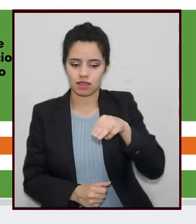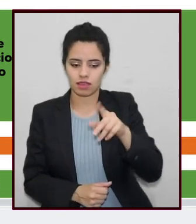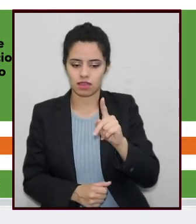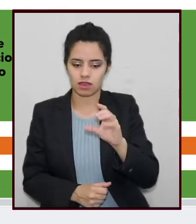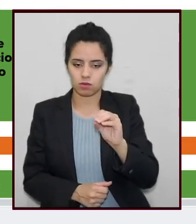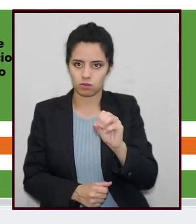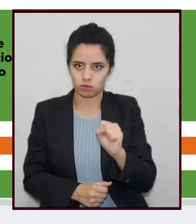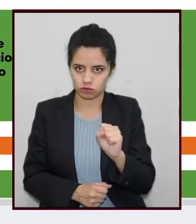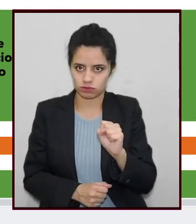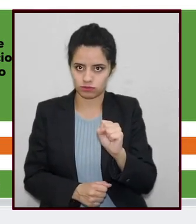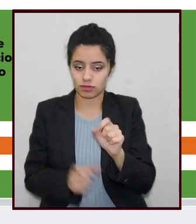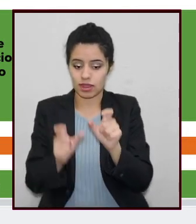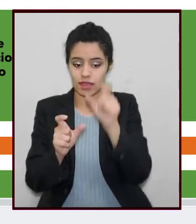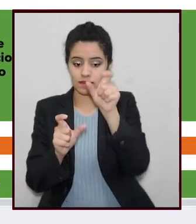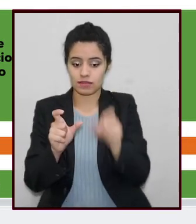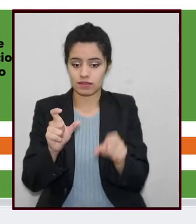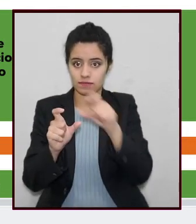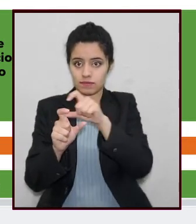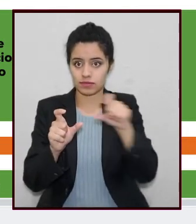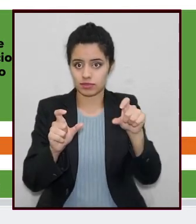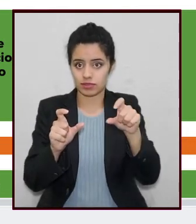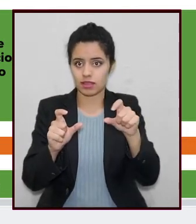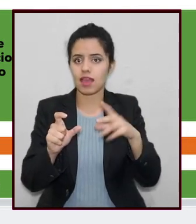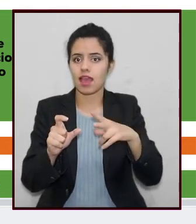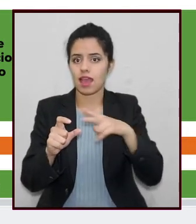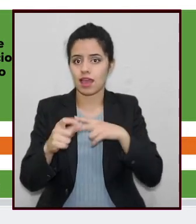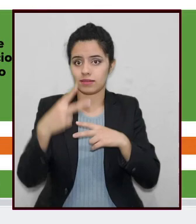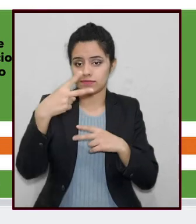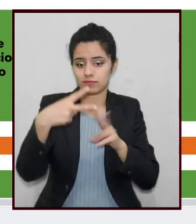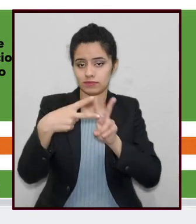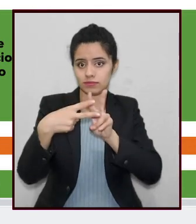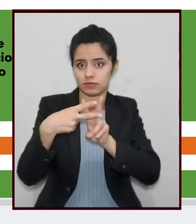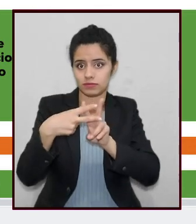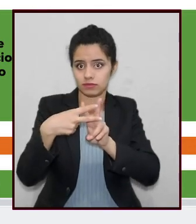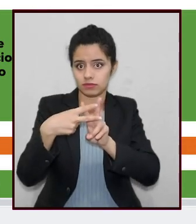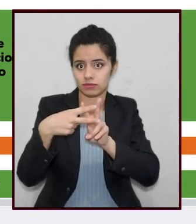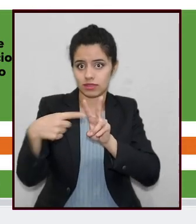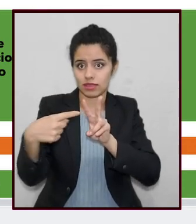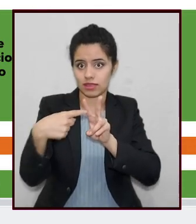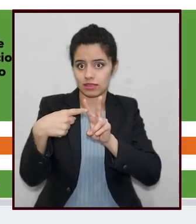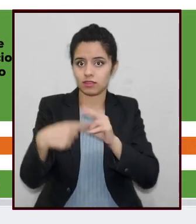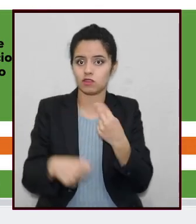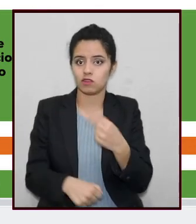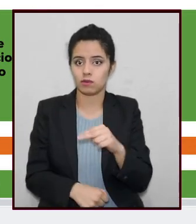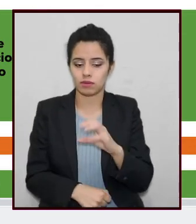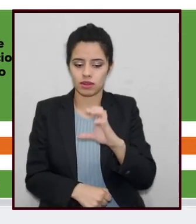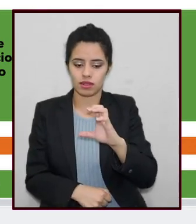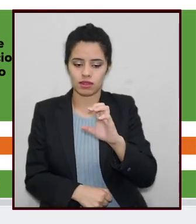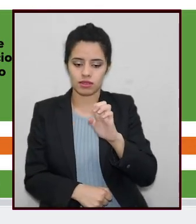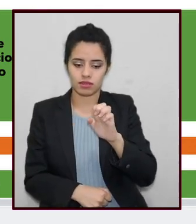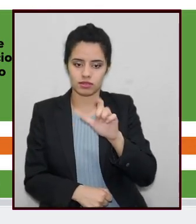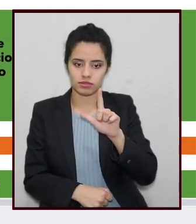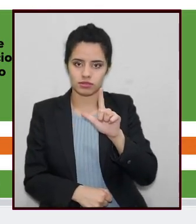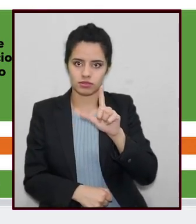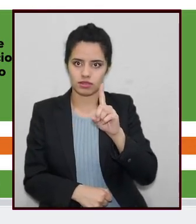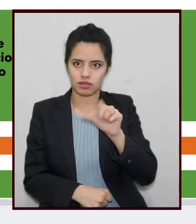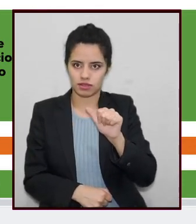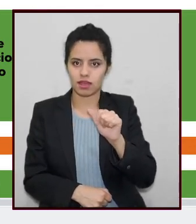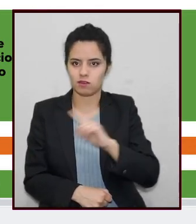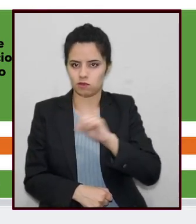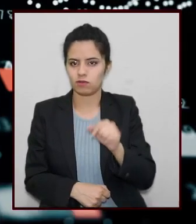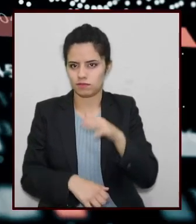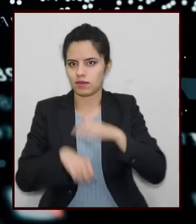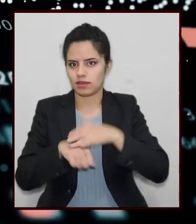y las columnas se conocen como celdas. Pero si quieren continuamos con esto un poco más adelante, sé que apenas comienza